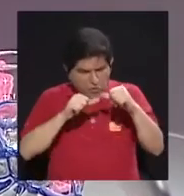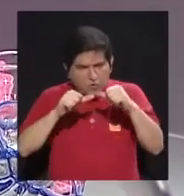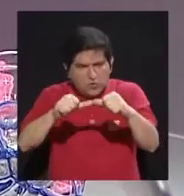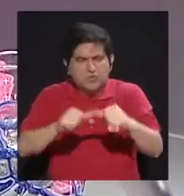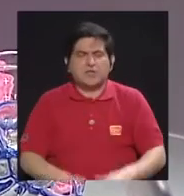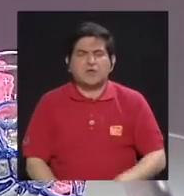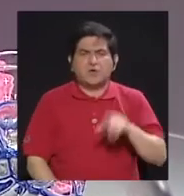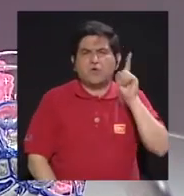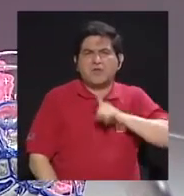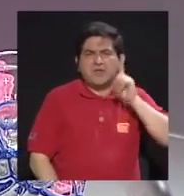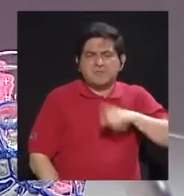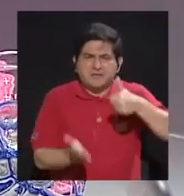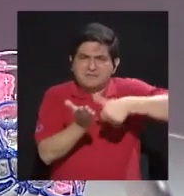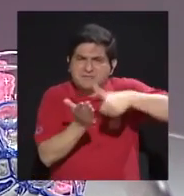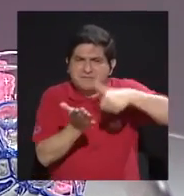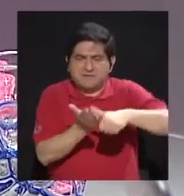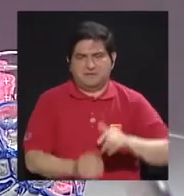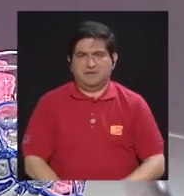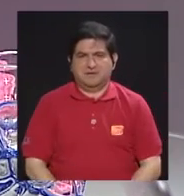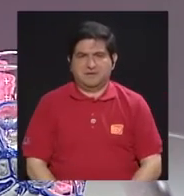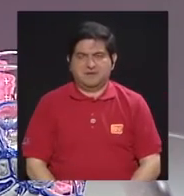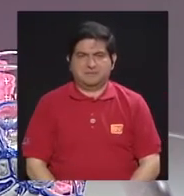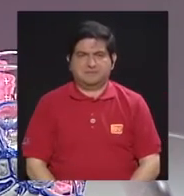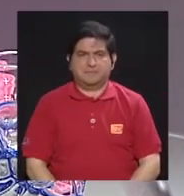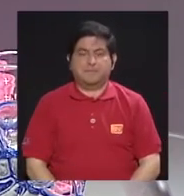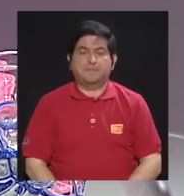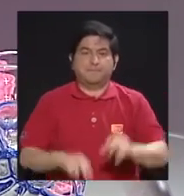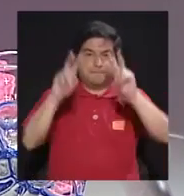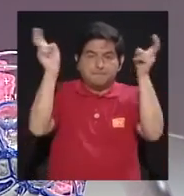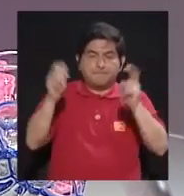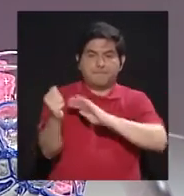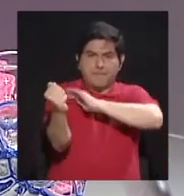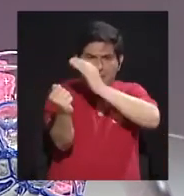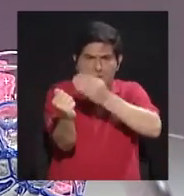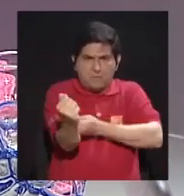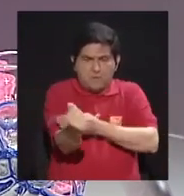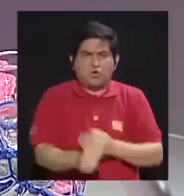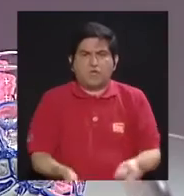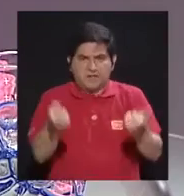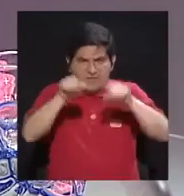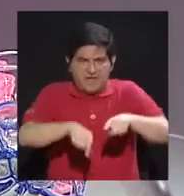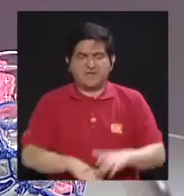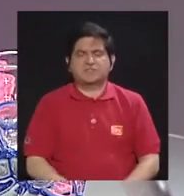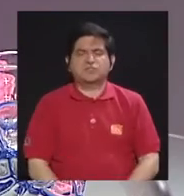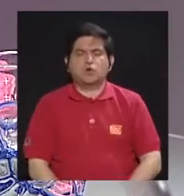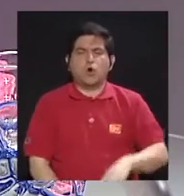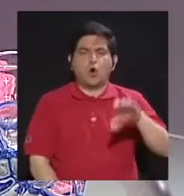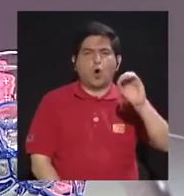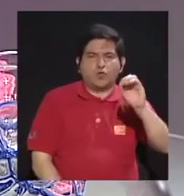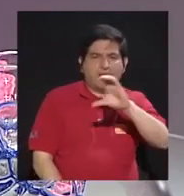farsa electoral, y entre otras cosas dice que el poder de facto, tanto de Ortega como de Murillo,